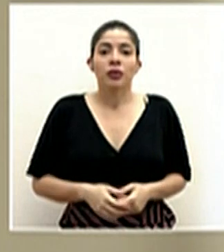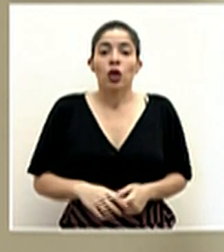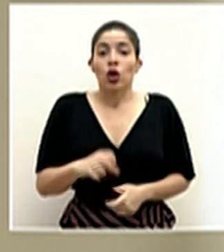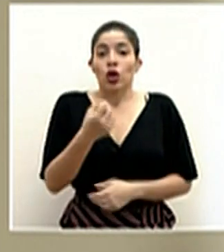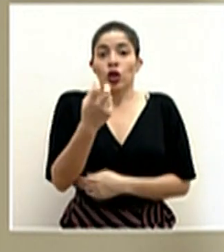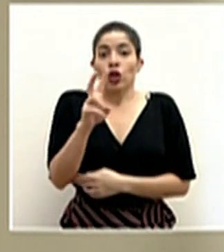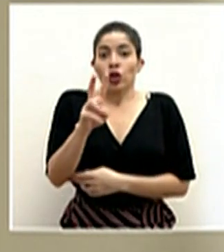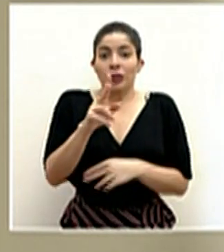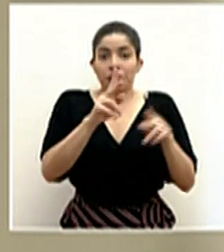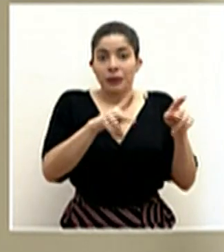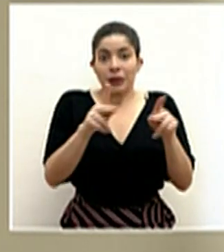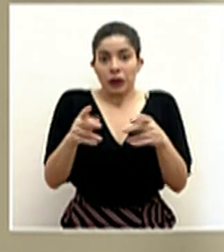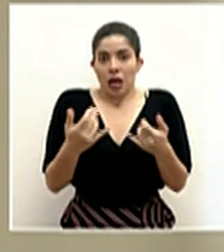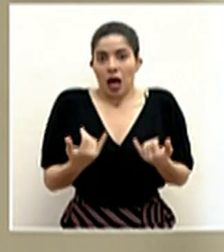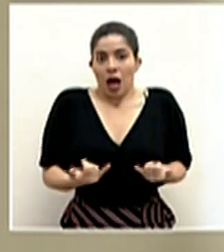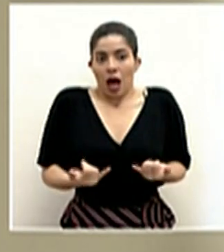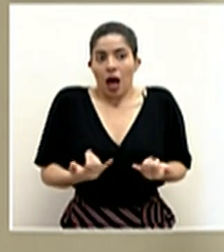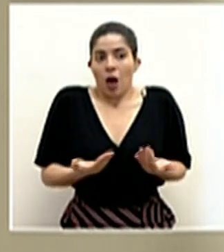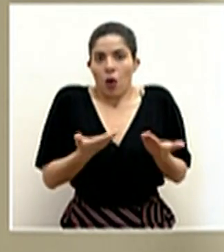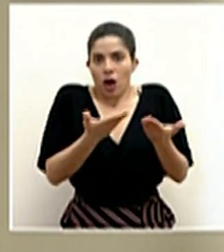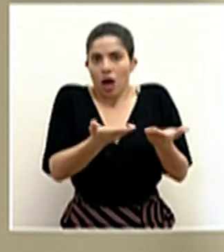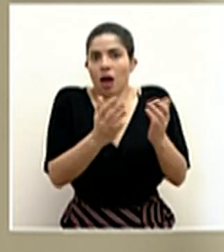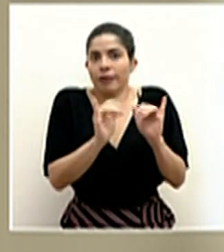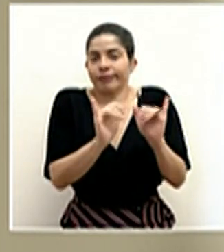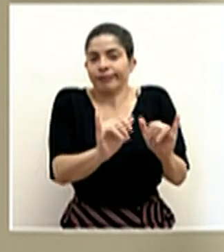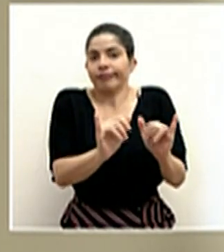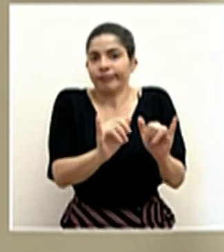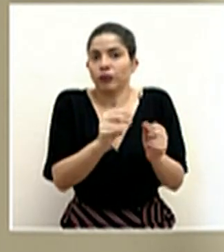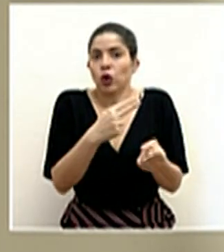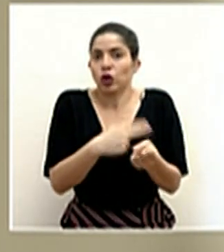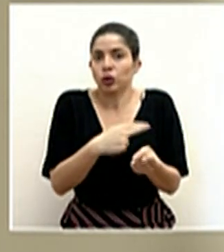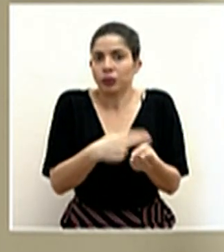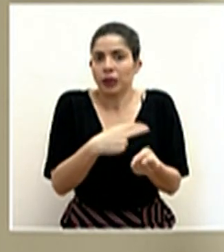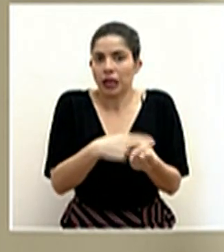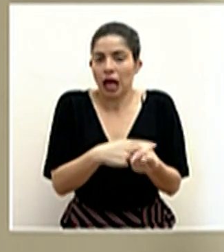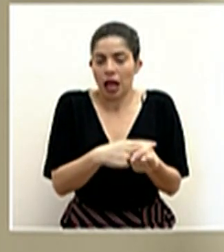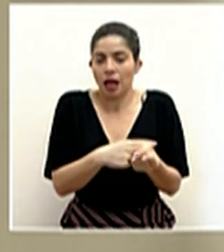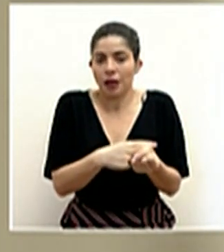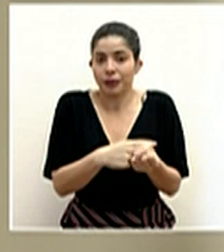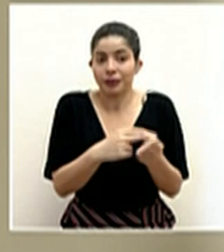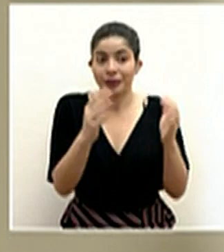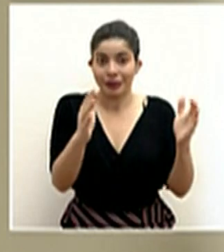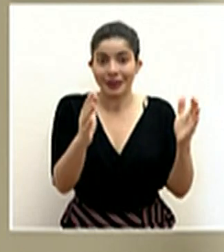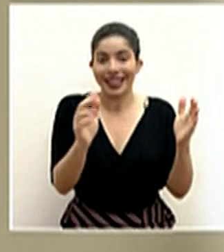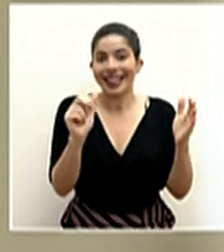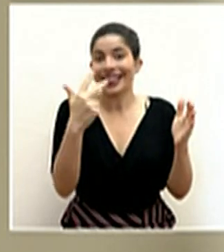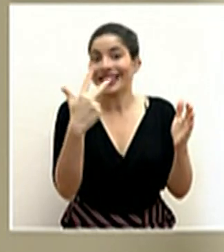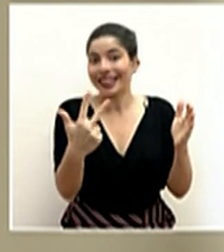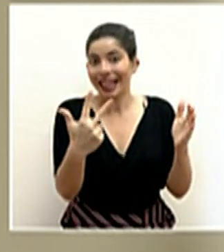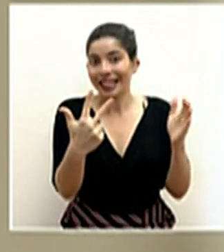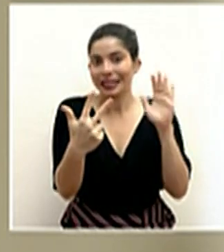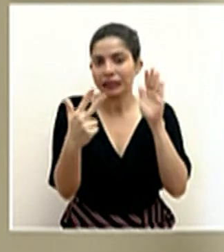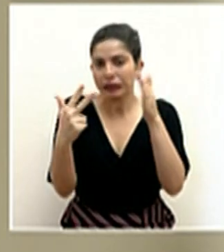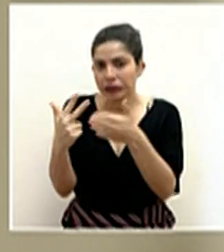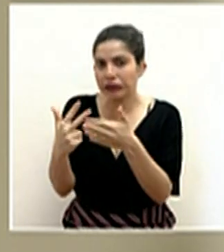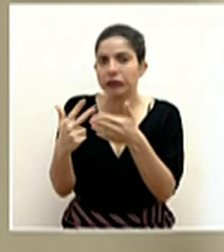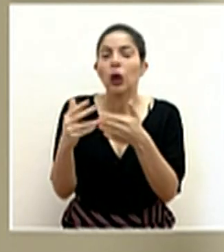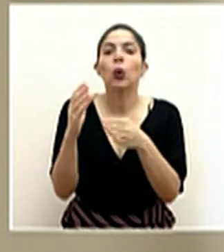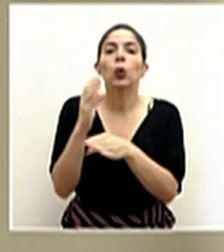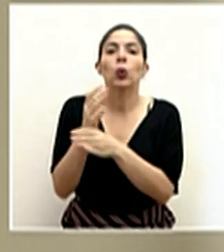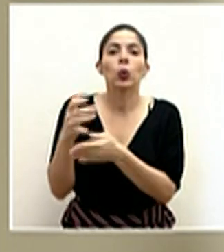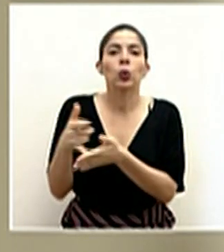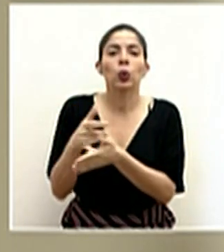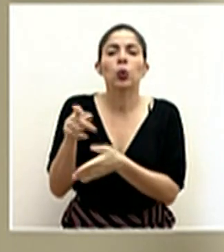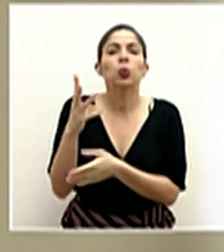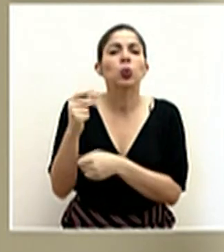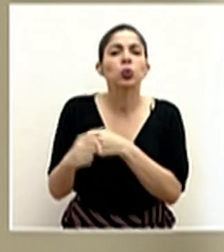12 personas se encuentran al día de hoy en estado de hospitalización. 3 de ellas se encuentran en cuidados intensivos, el rango